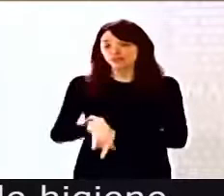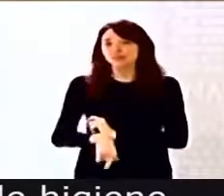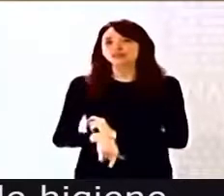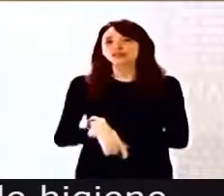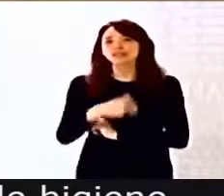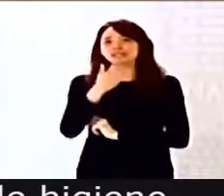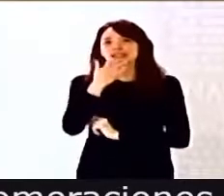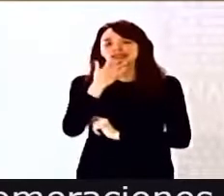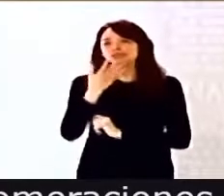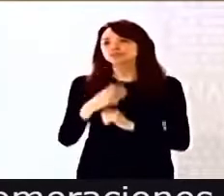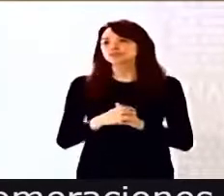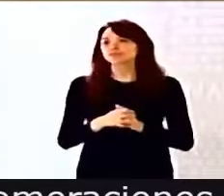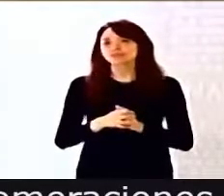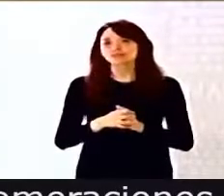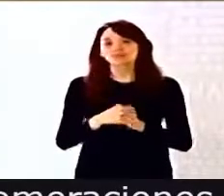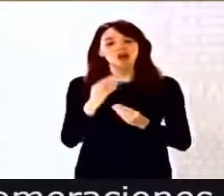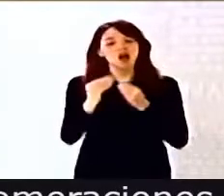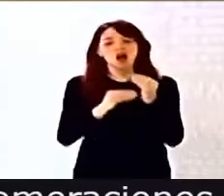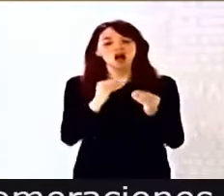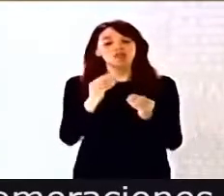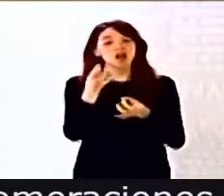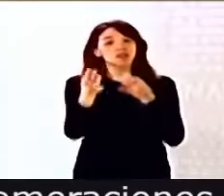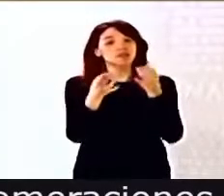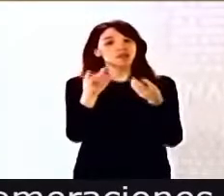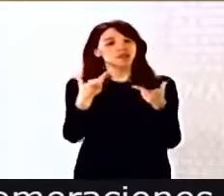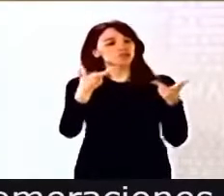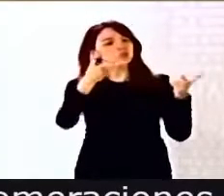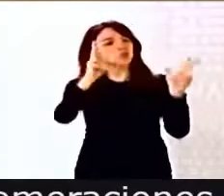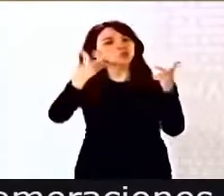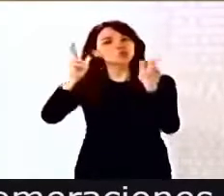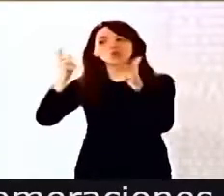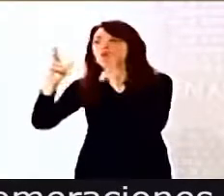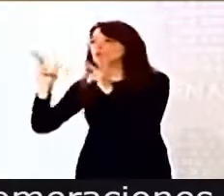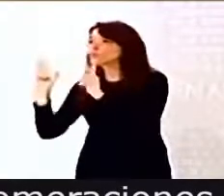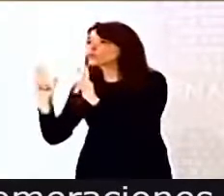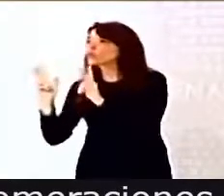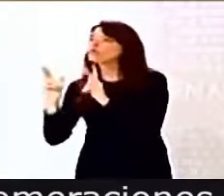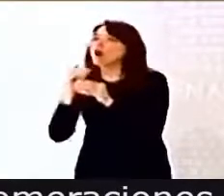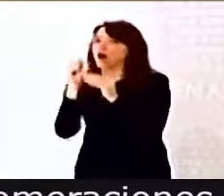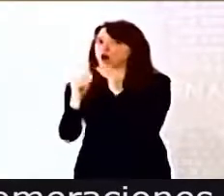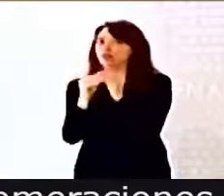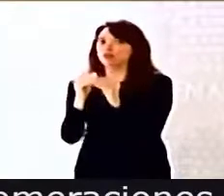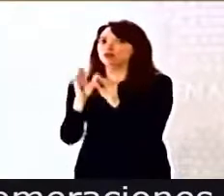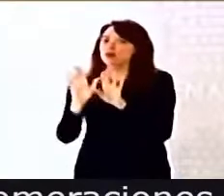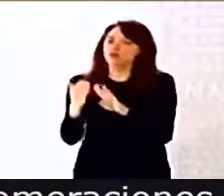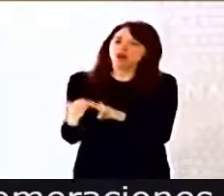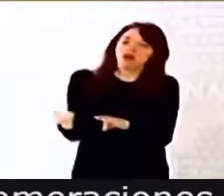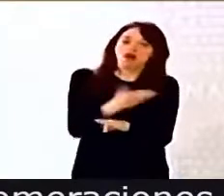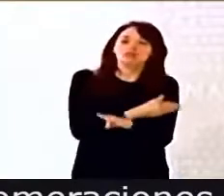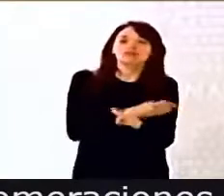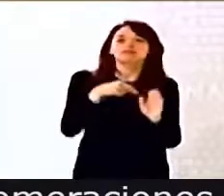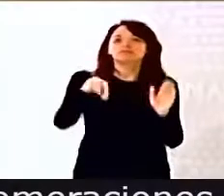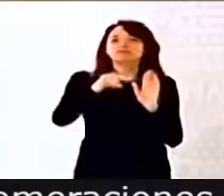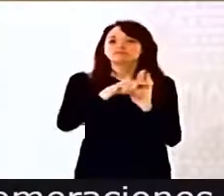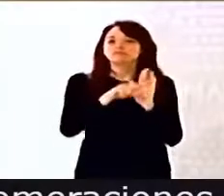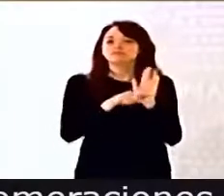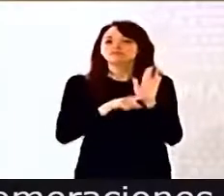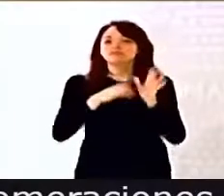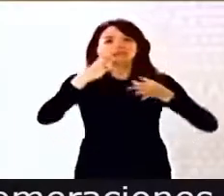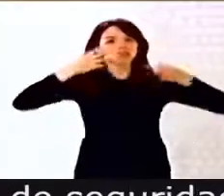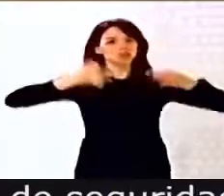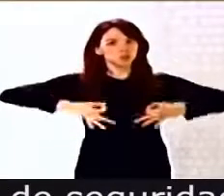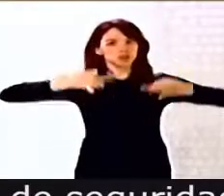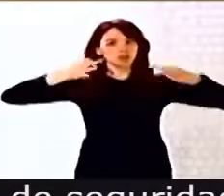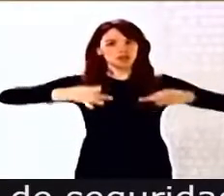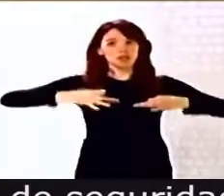en realizar todas las actividades permitidas, con las medidas de seguridad necesarias para que el